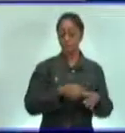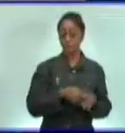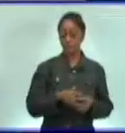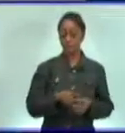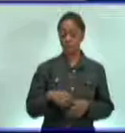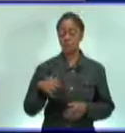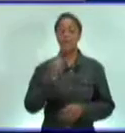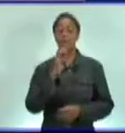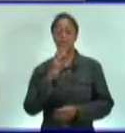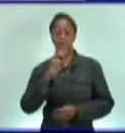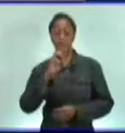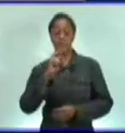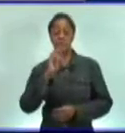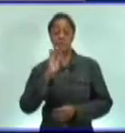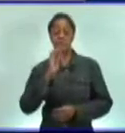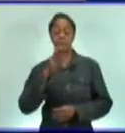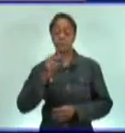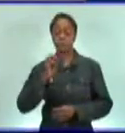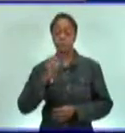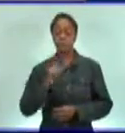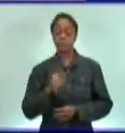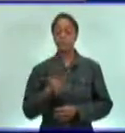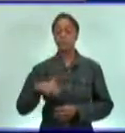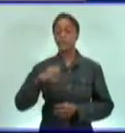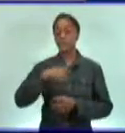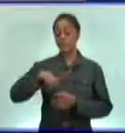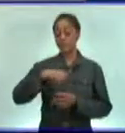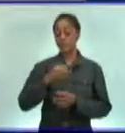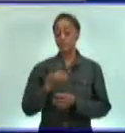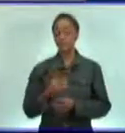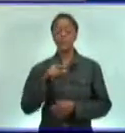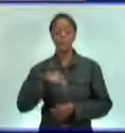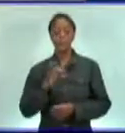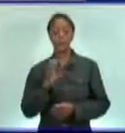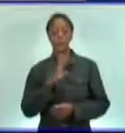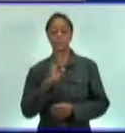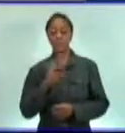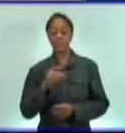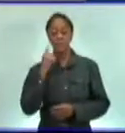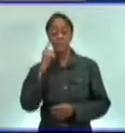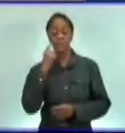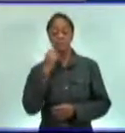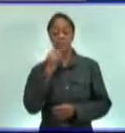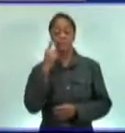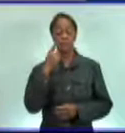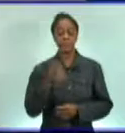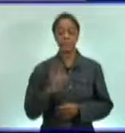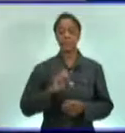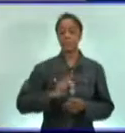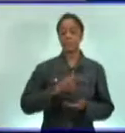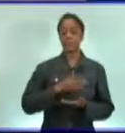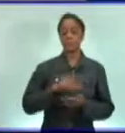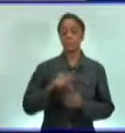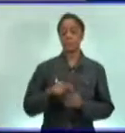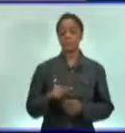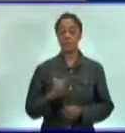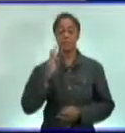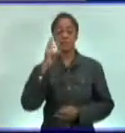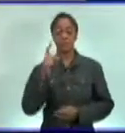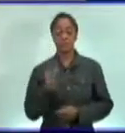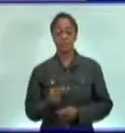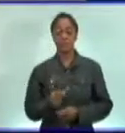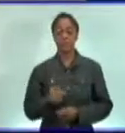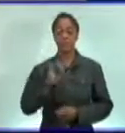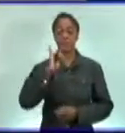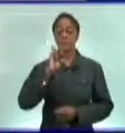el citoplasma y el núcleo. Esta figura la pueden observar en su libro de texto en la página